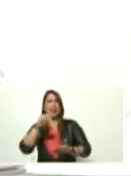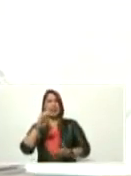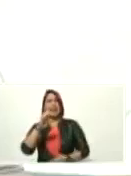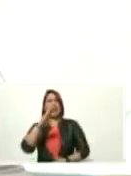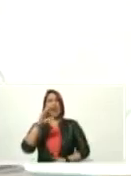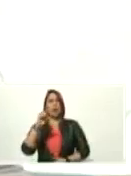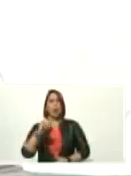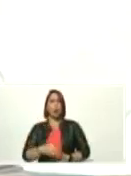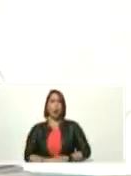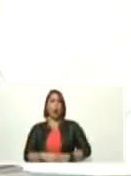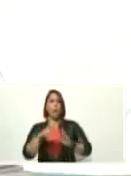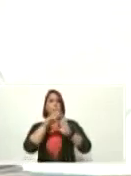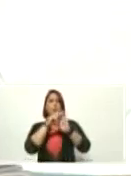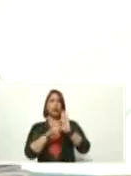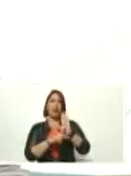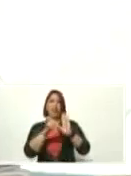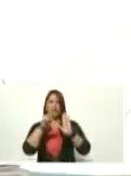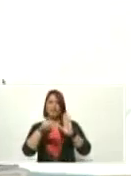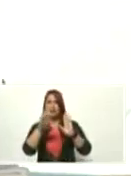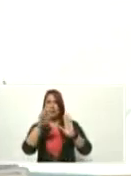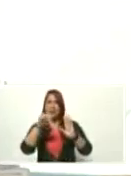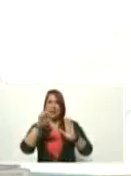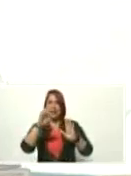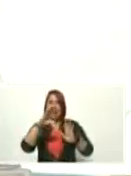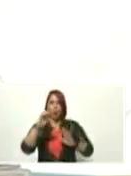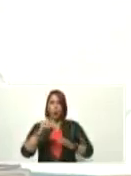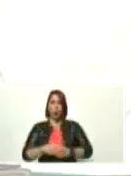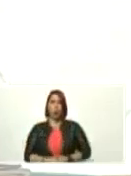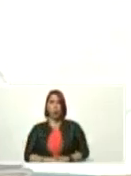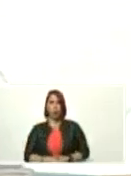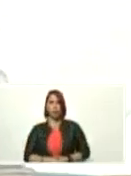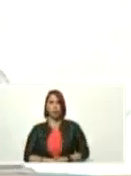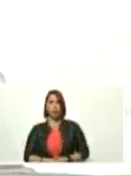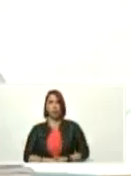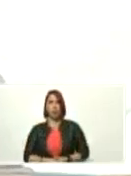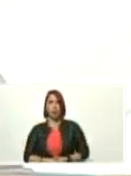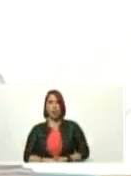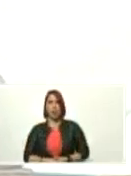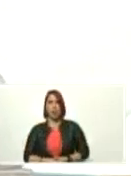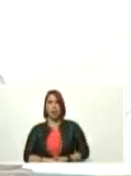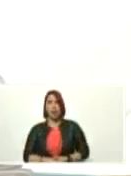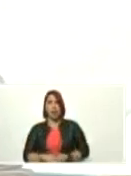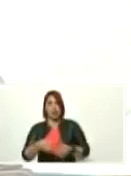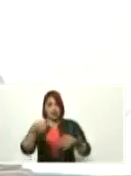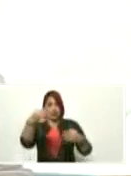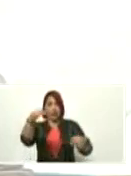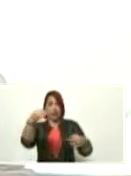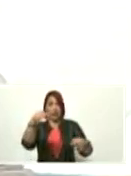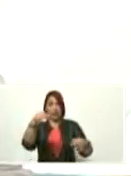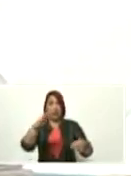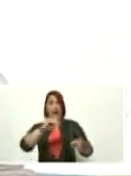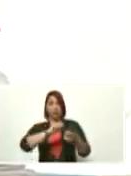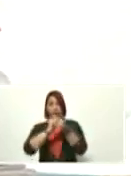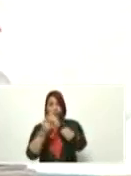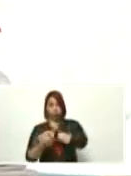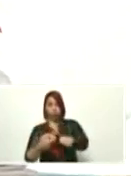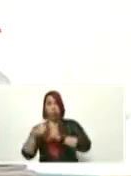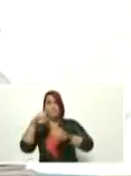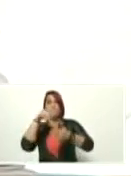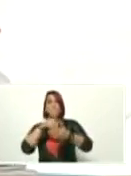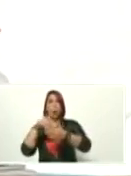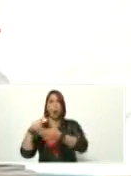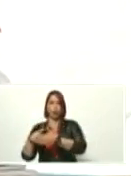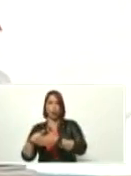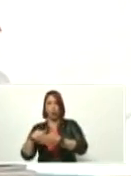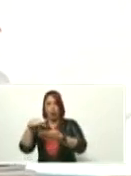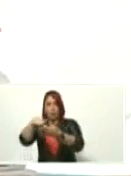La portada es de Eneco. De la tarjeta al voto electrónico. Un trabajo de Eleazar Díaz Rangel,